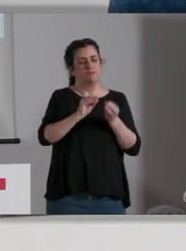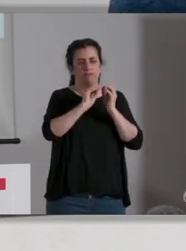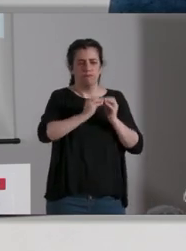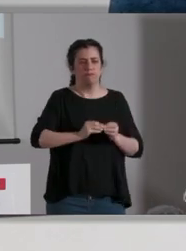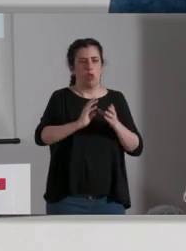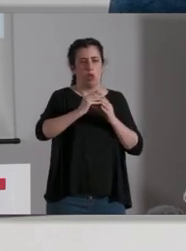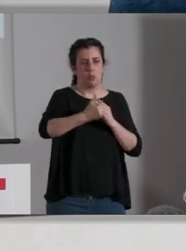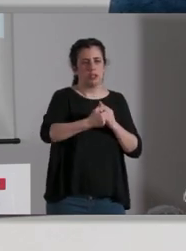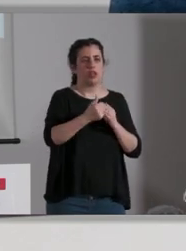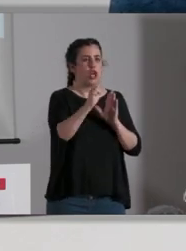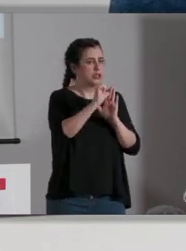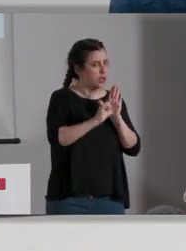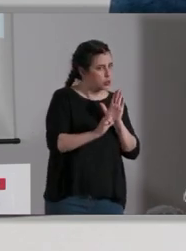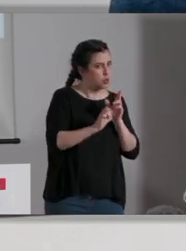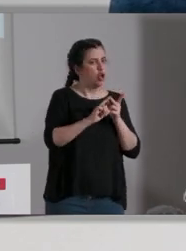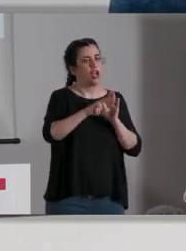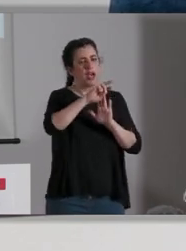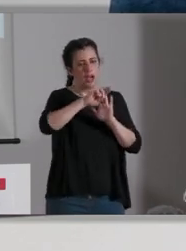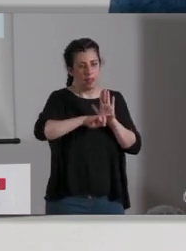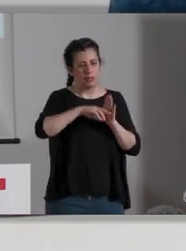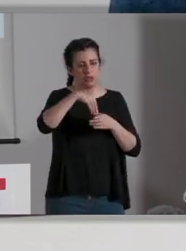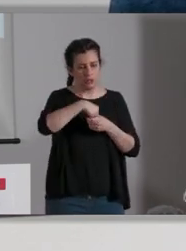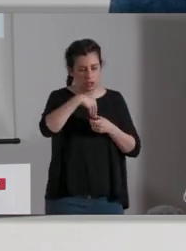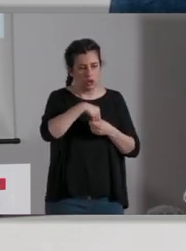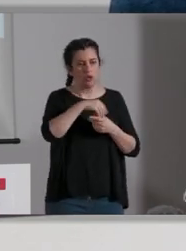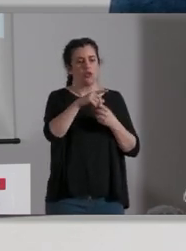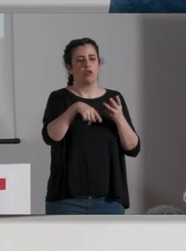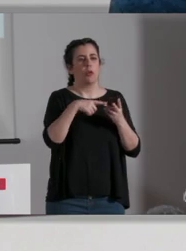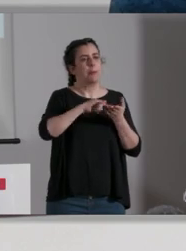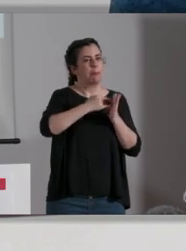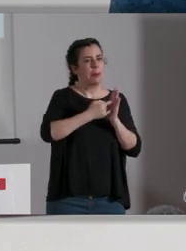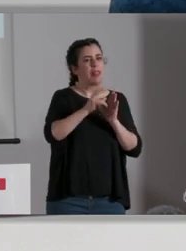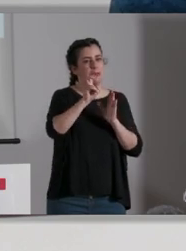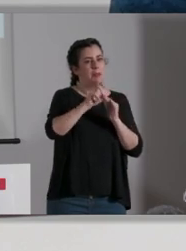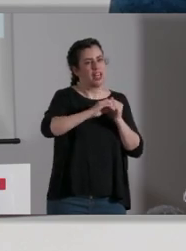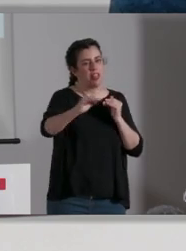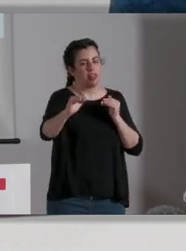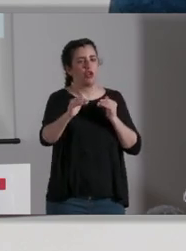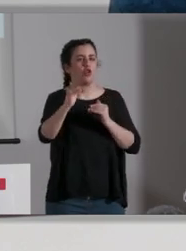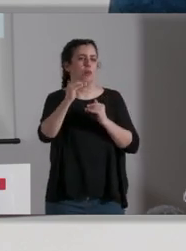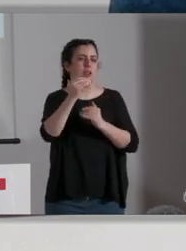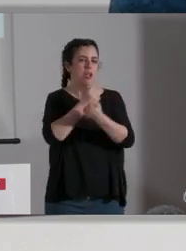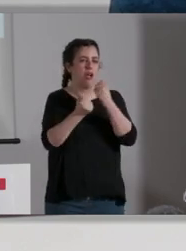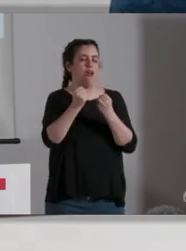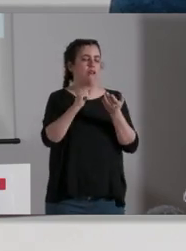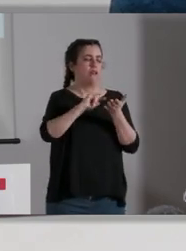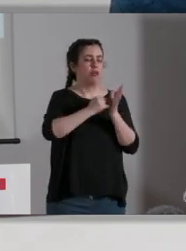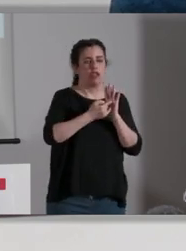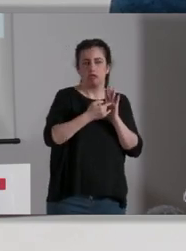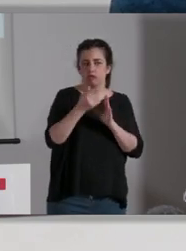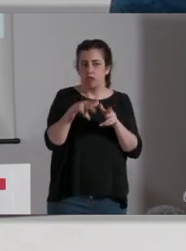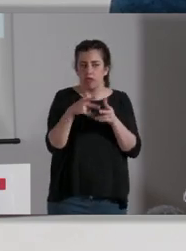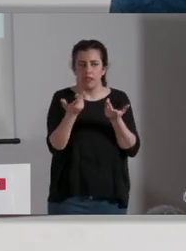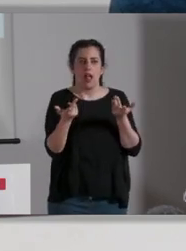documentación, estatutos, reglamento de régimen interno, plan de viabilidad económica, proyecto social,